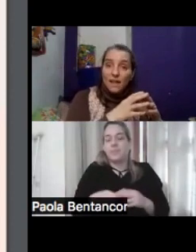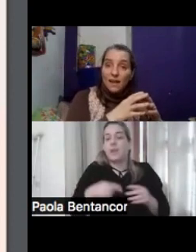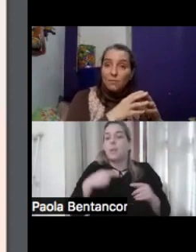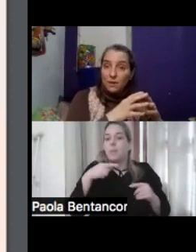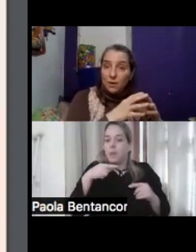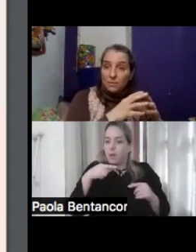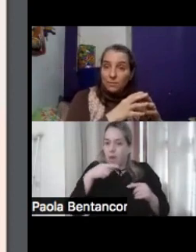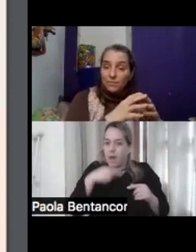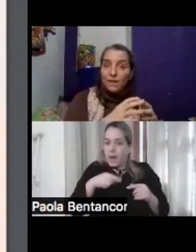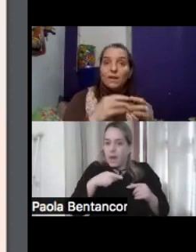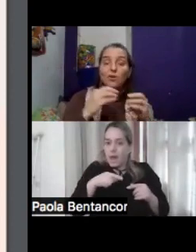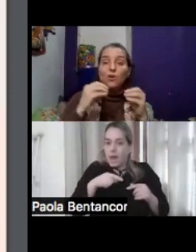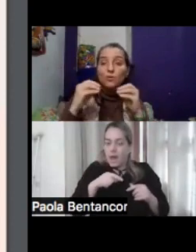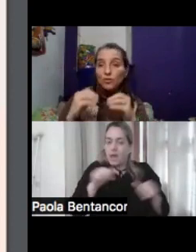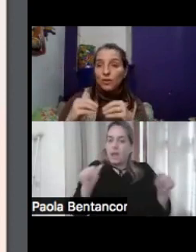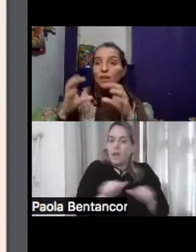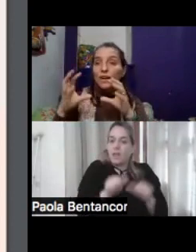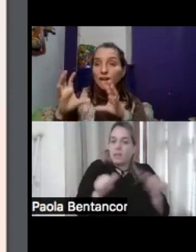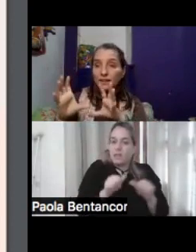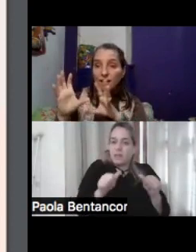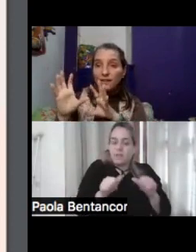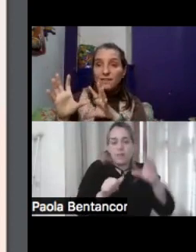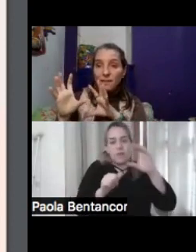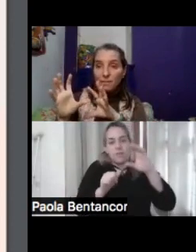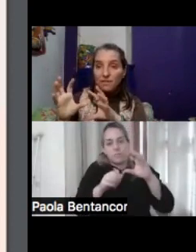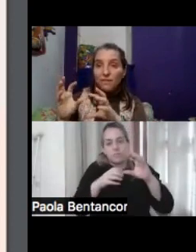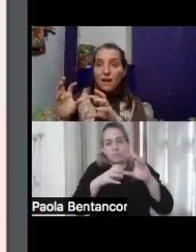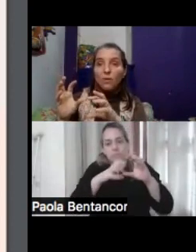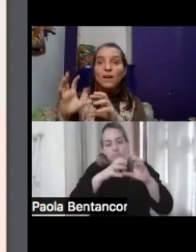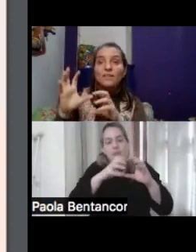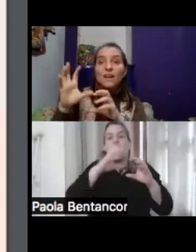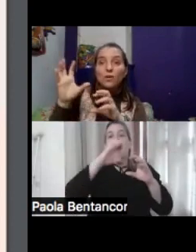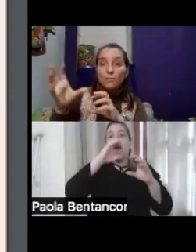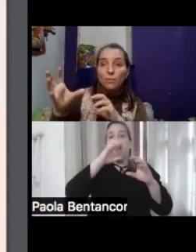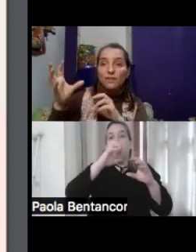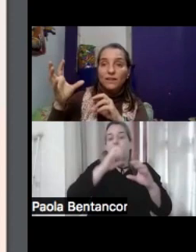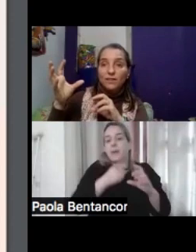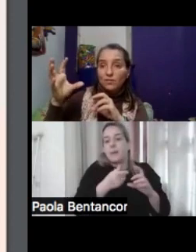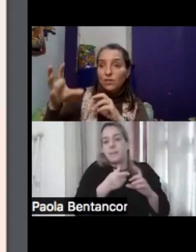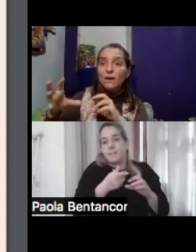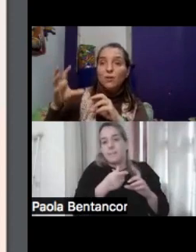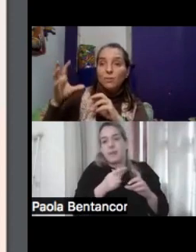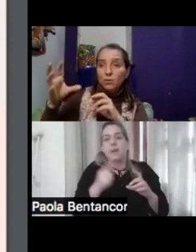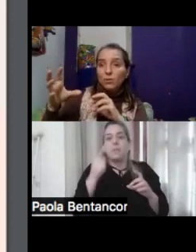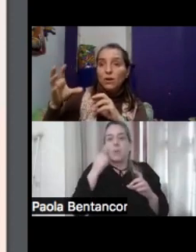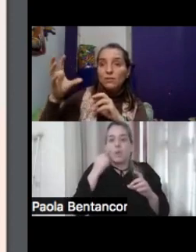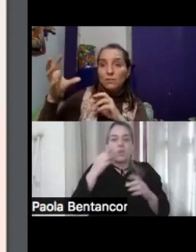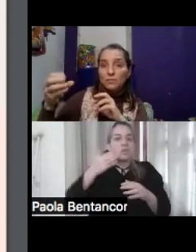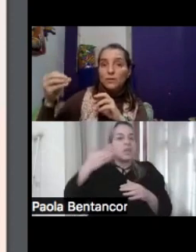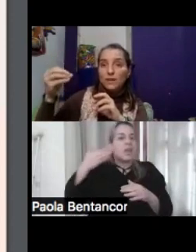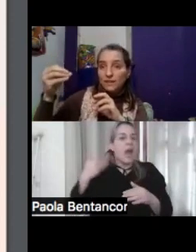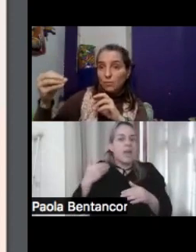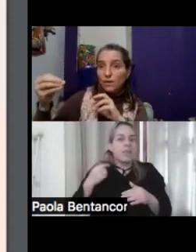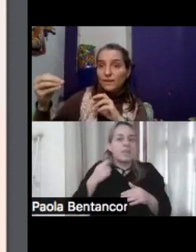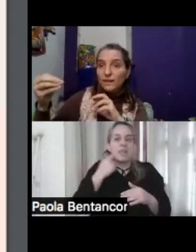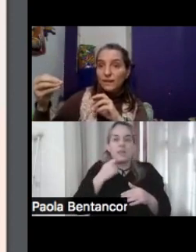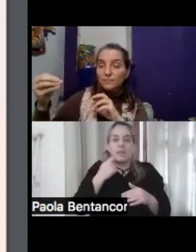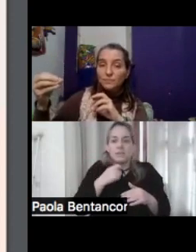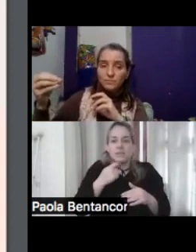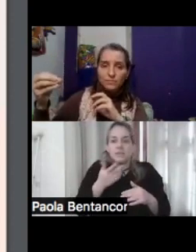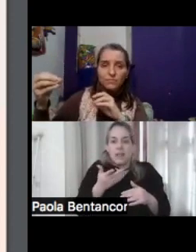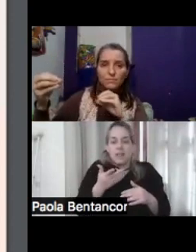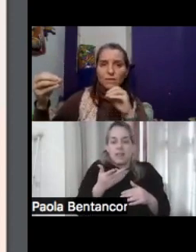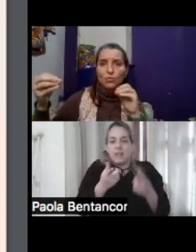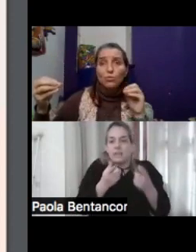Evaluando la actividad de dar el biberón, conociendo las características específicas, cuáles eran los componentes conservados vinculados al motor que esta